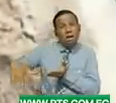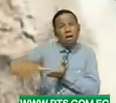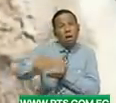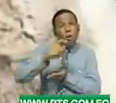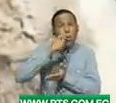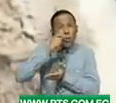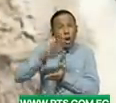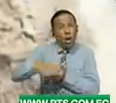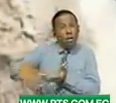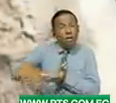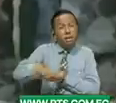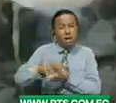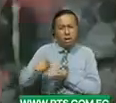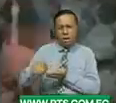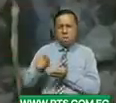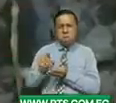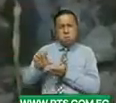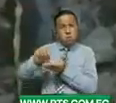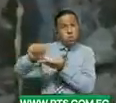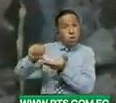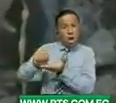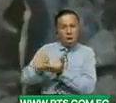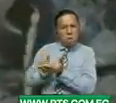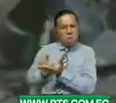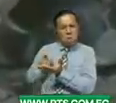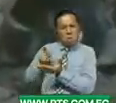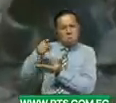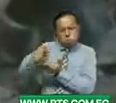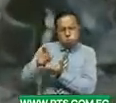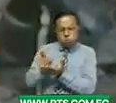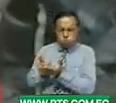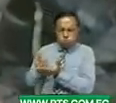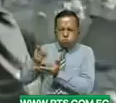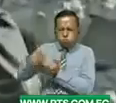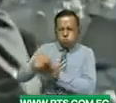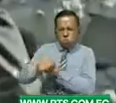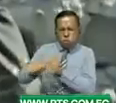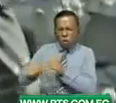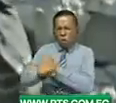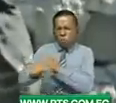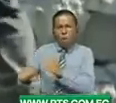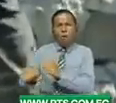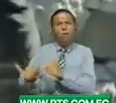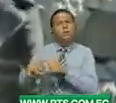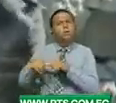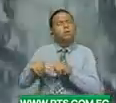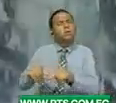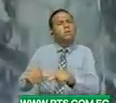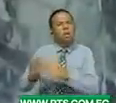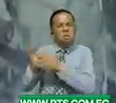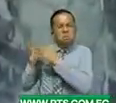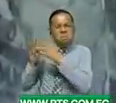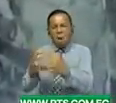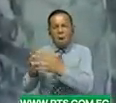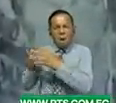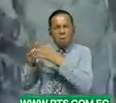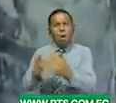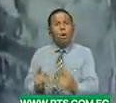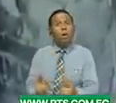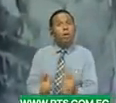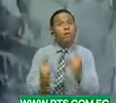Ucrania. A su vez, en Kharkov también continúan los ataques. Se han destruido más de 1000 edificios, en su mayoría en